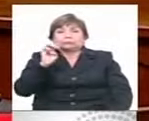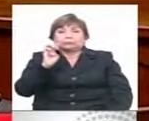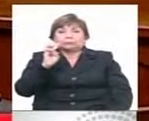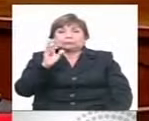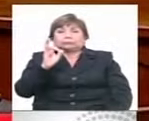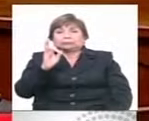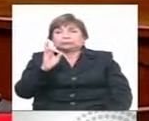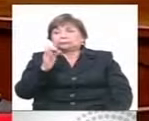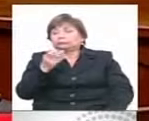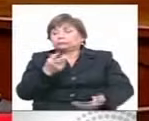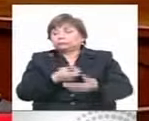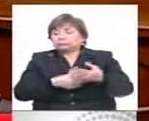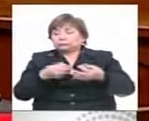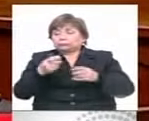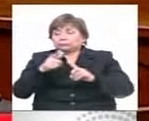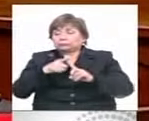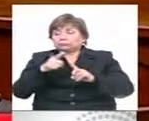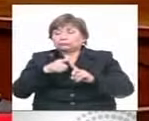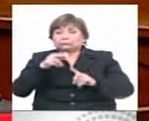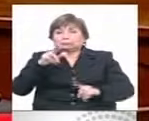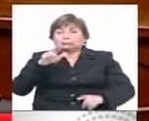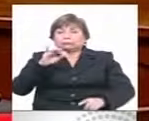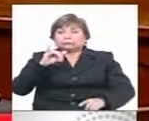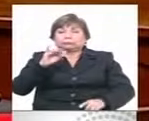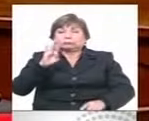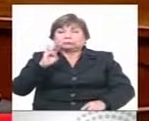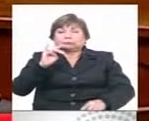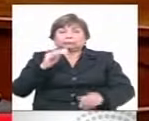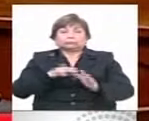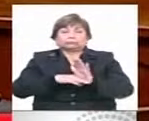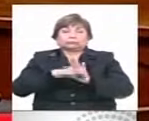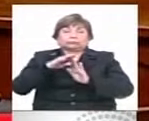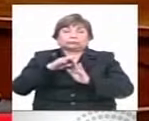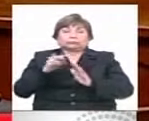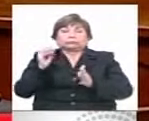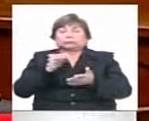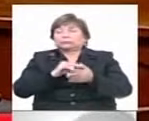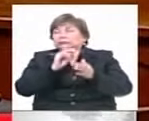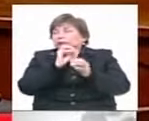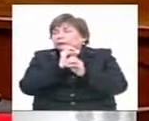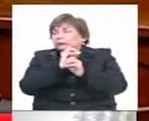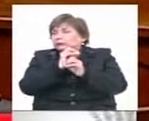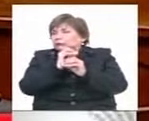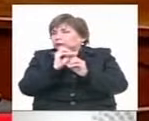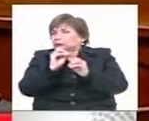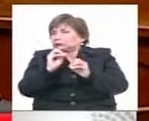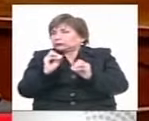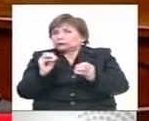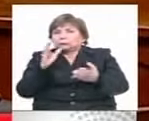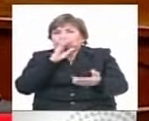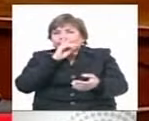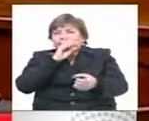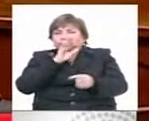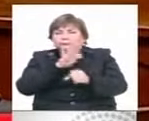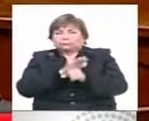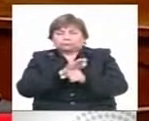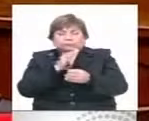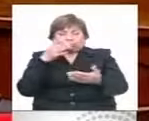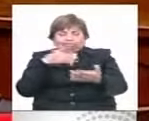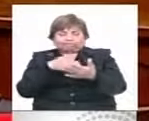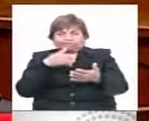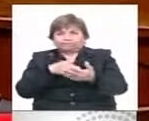una reforma tributaria que nos asegure mayores ingresos sin comprometer la competitividad de nuestra